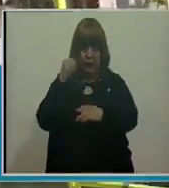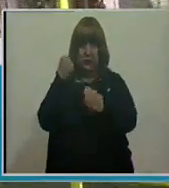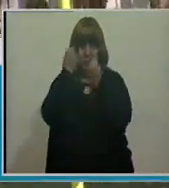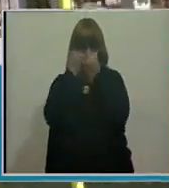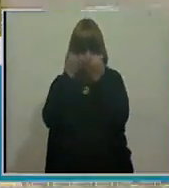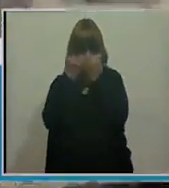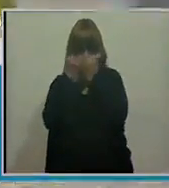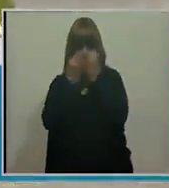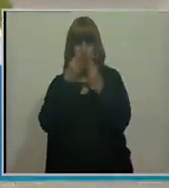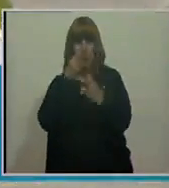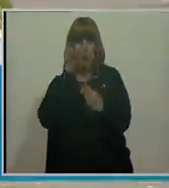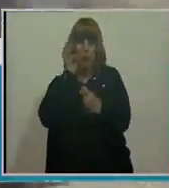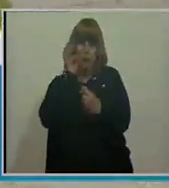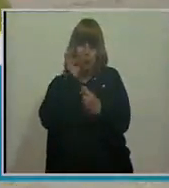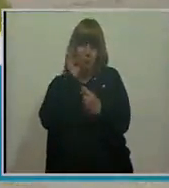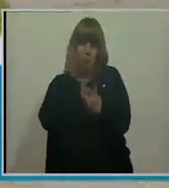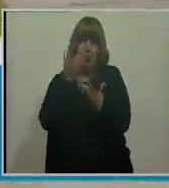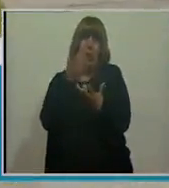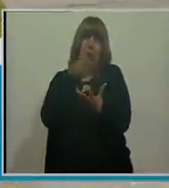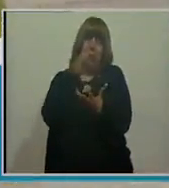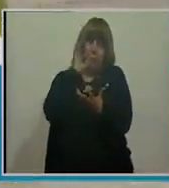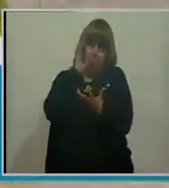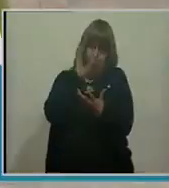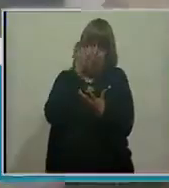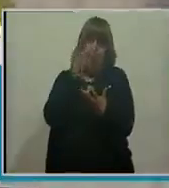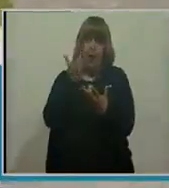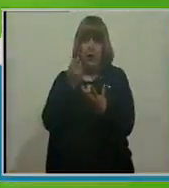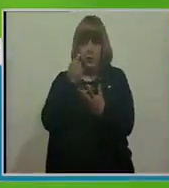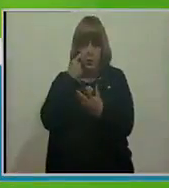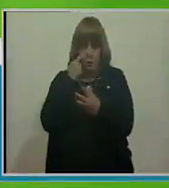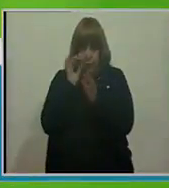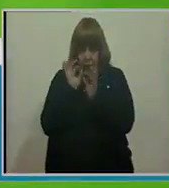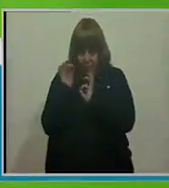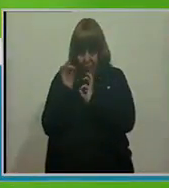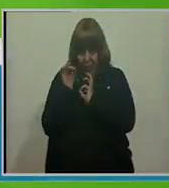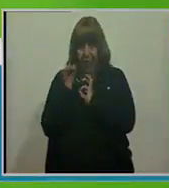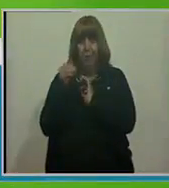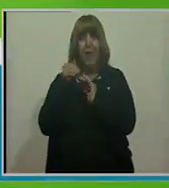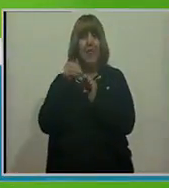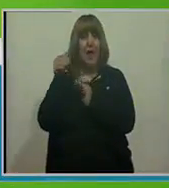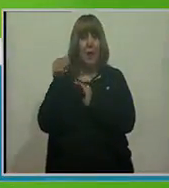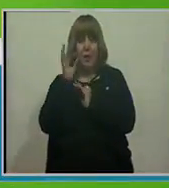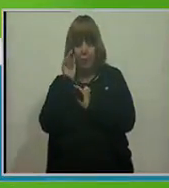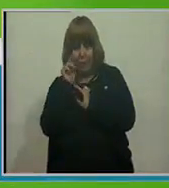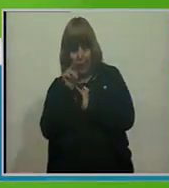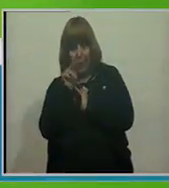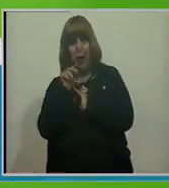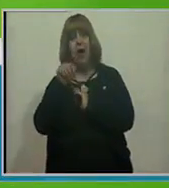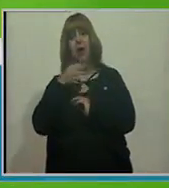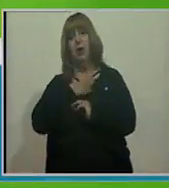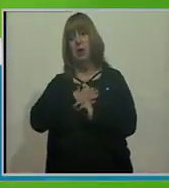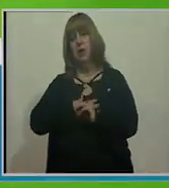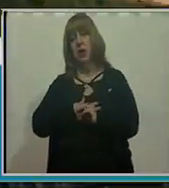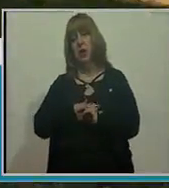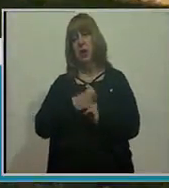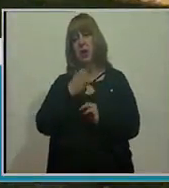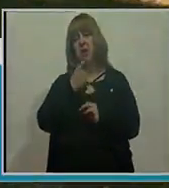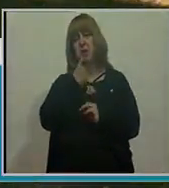¿viste? Si, bueno, yo vivo acá a media cuadra y... ¿Está más tranquila la plaza desde que está cerrada? Sí.